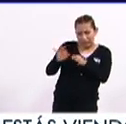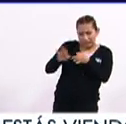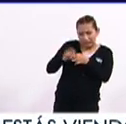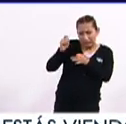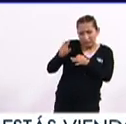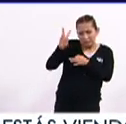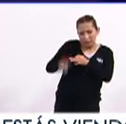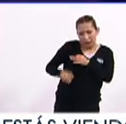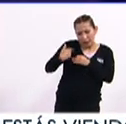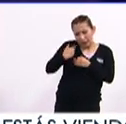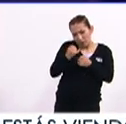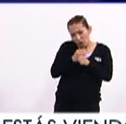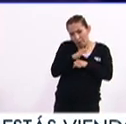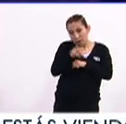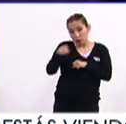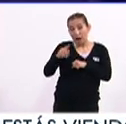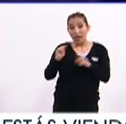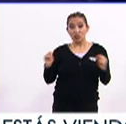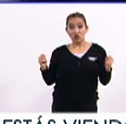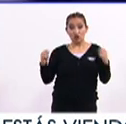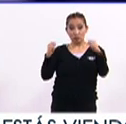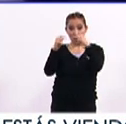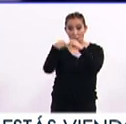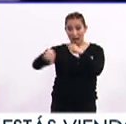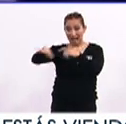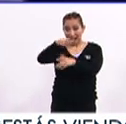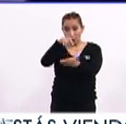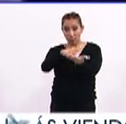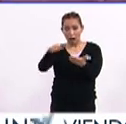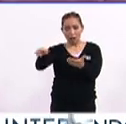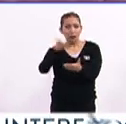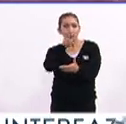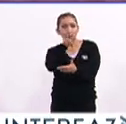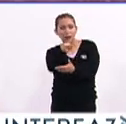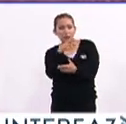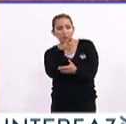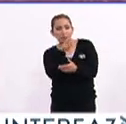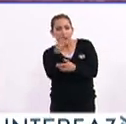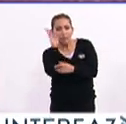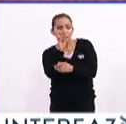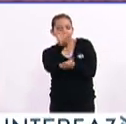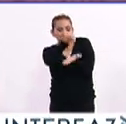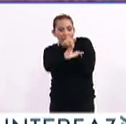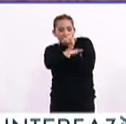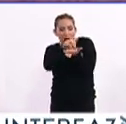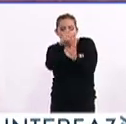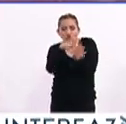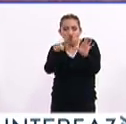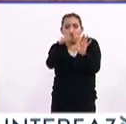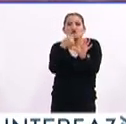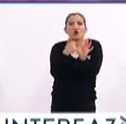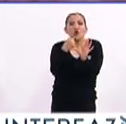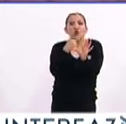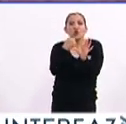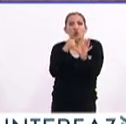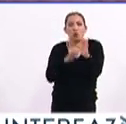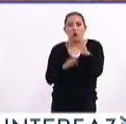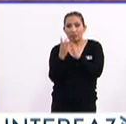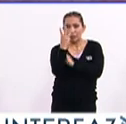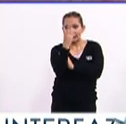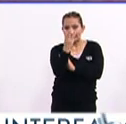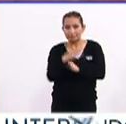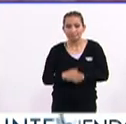cercanos a la realidad. En el caso de Teotihuacán, los mejores resultados fueron obtenidos de las muestras de los círculos rojos en la subestructura